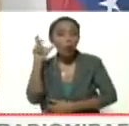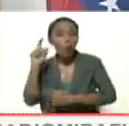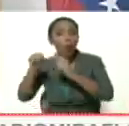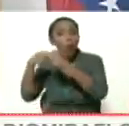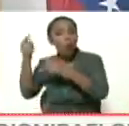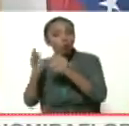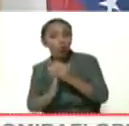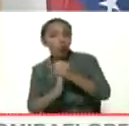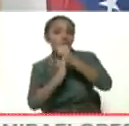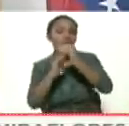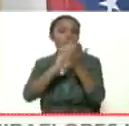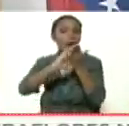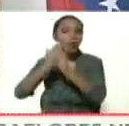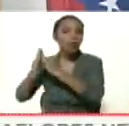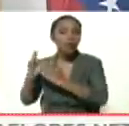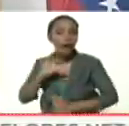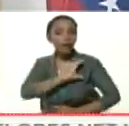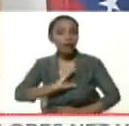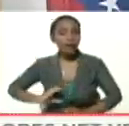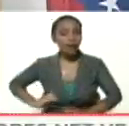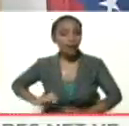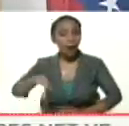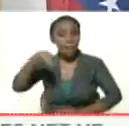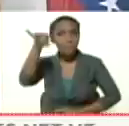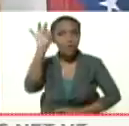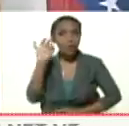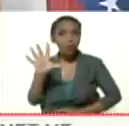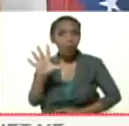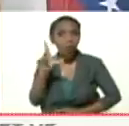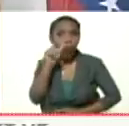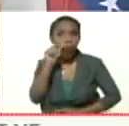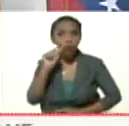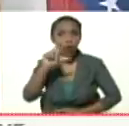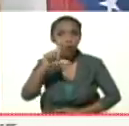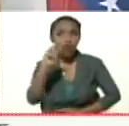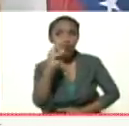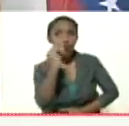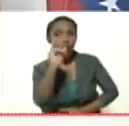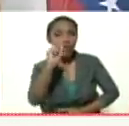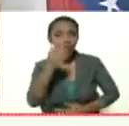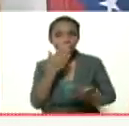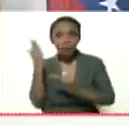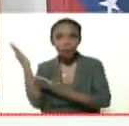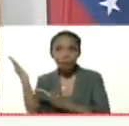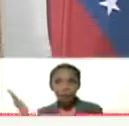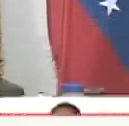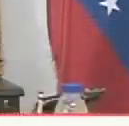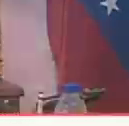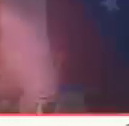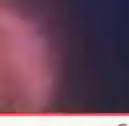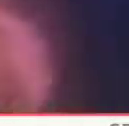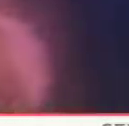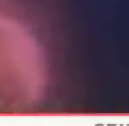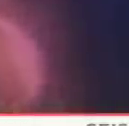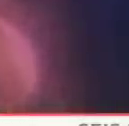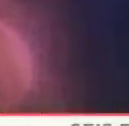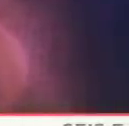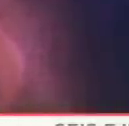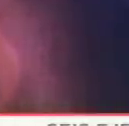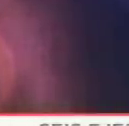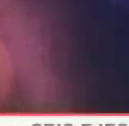líder de la comunidad cristiana, el pastor Luis Rodríguez. Por favor, adelante.